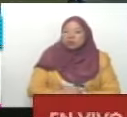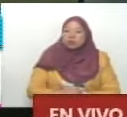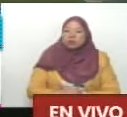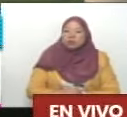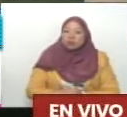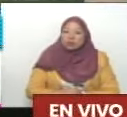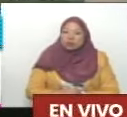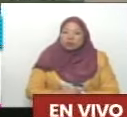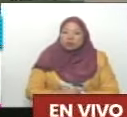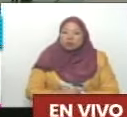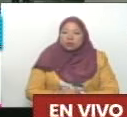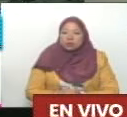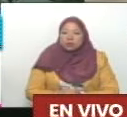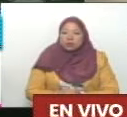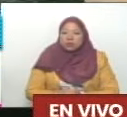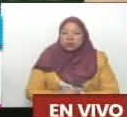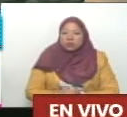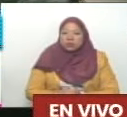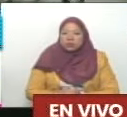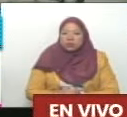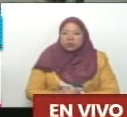ver cosas